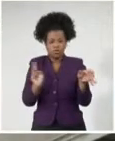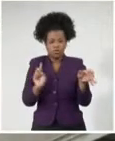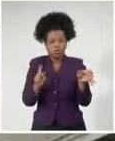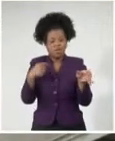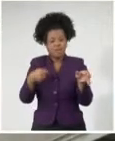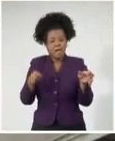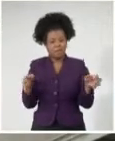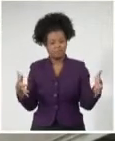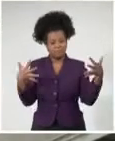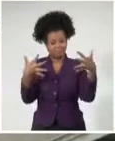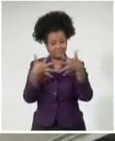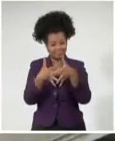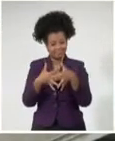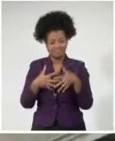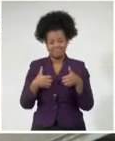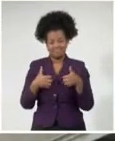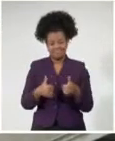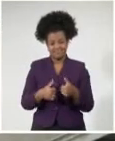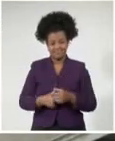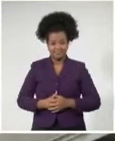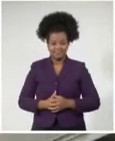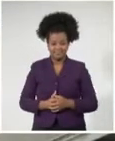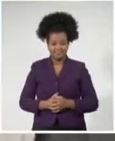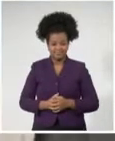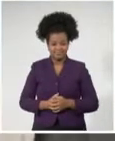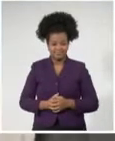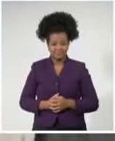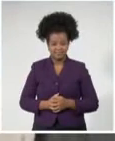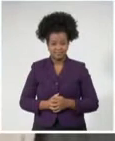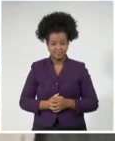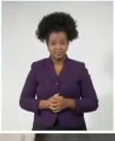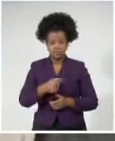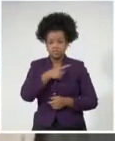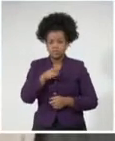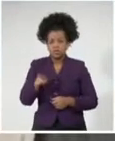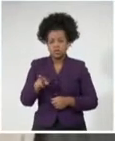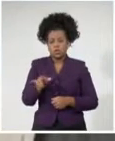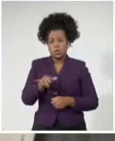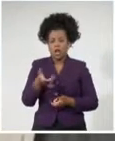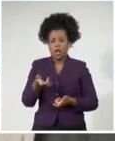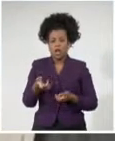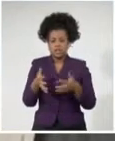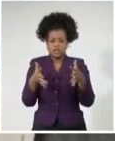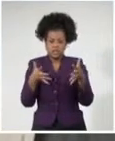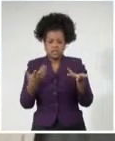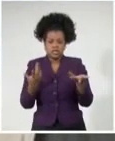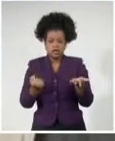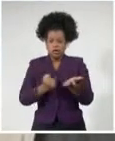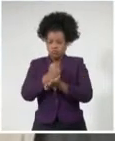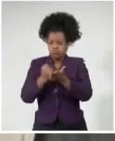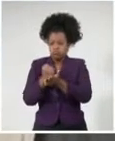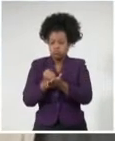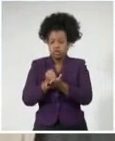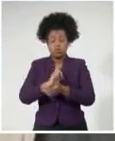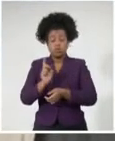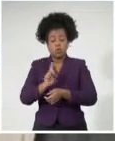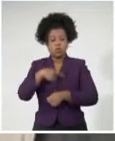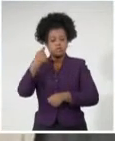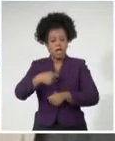bien que puede unirnos. No sirve abatirse y quejarse, sino arremangarse